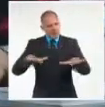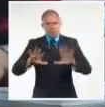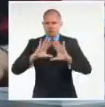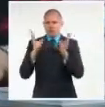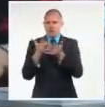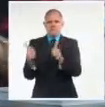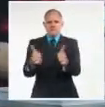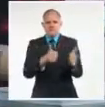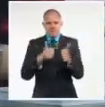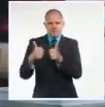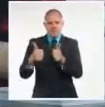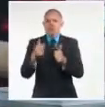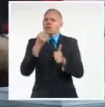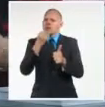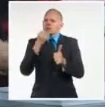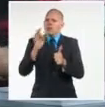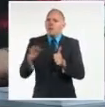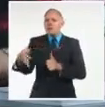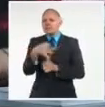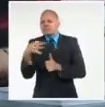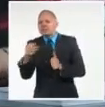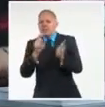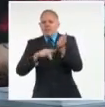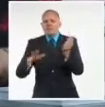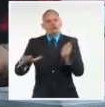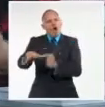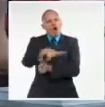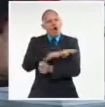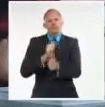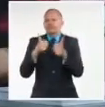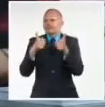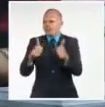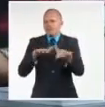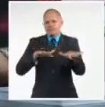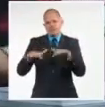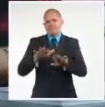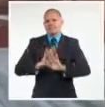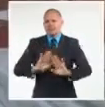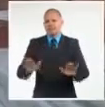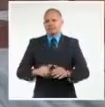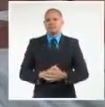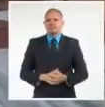todos los niveles, está listo para enfrentar el día 25 la votación del referendo legislativo.